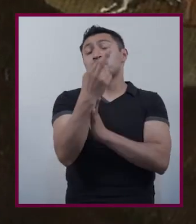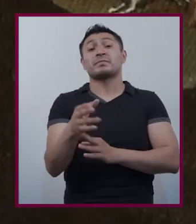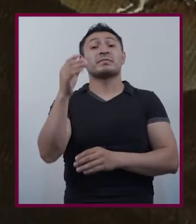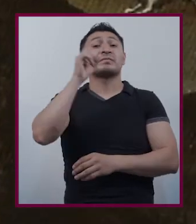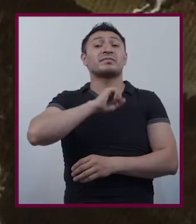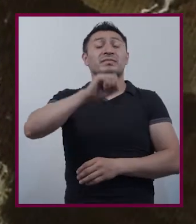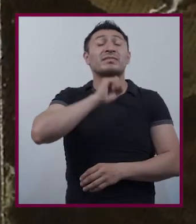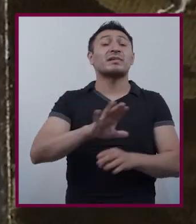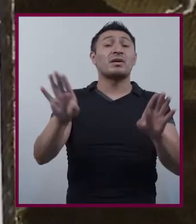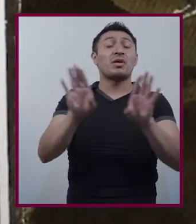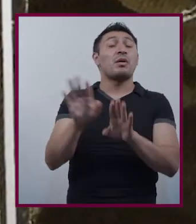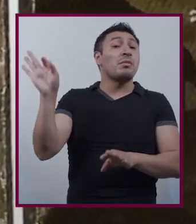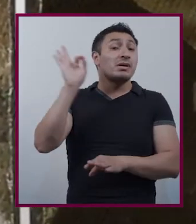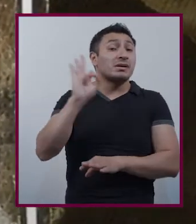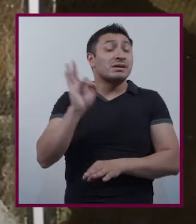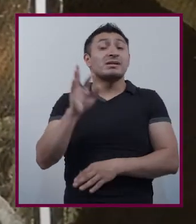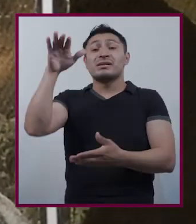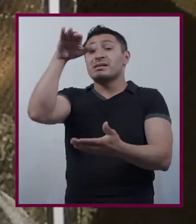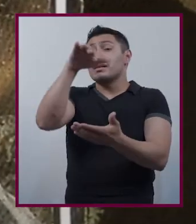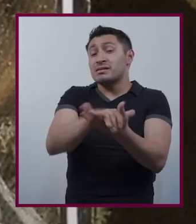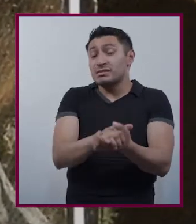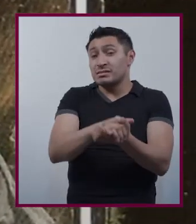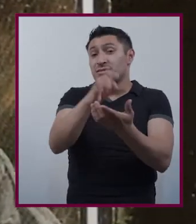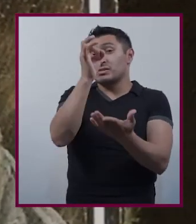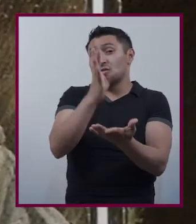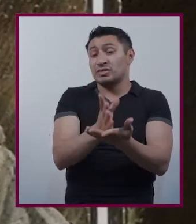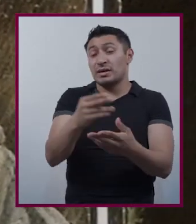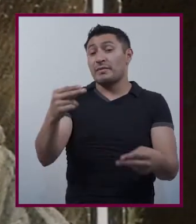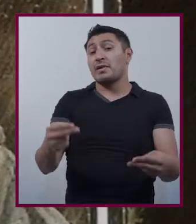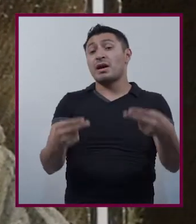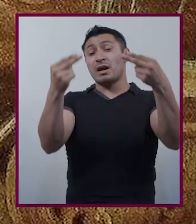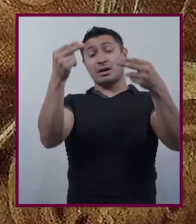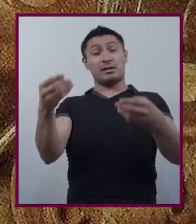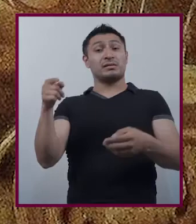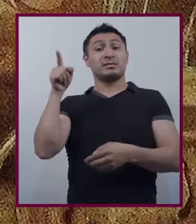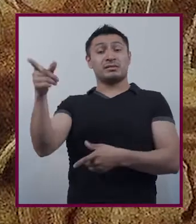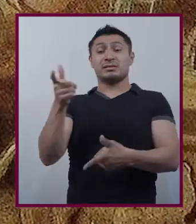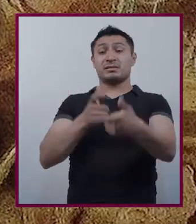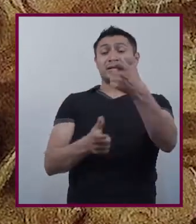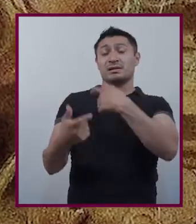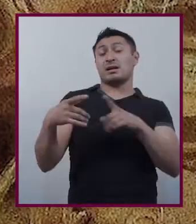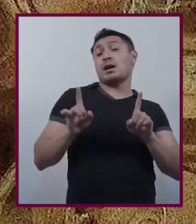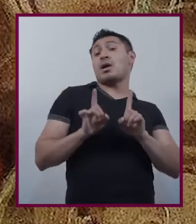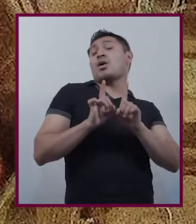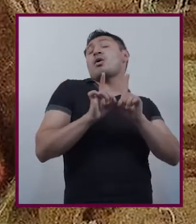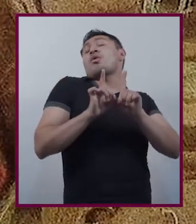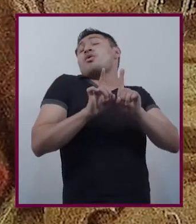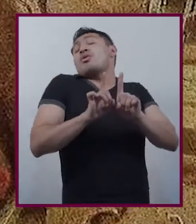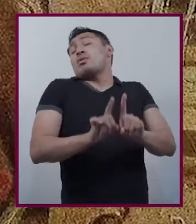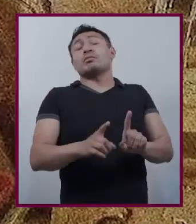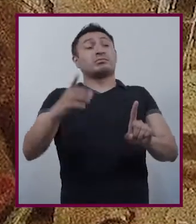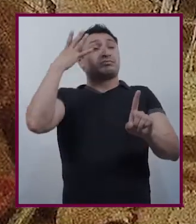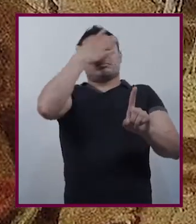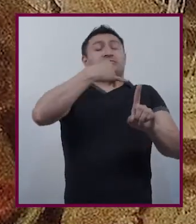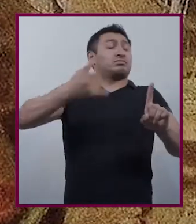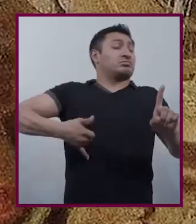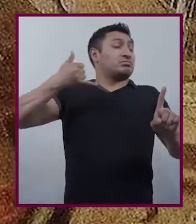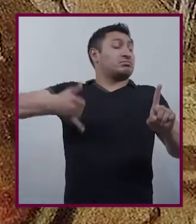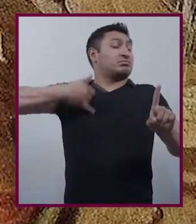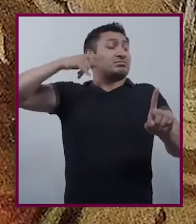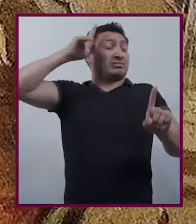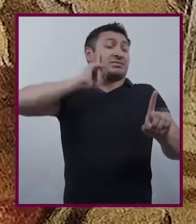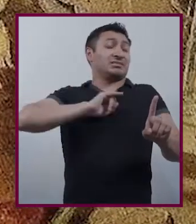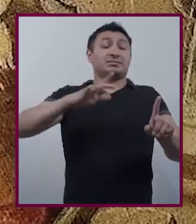que lo más probable es que este matrimonio fuera un negocio donde él ganaba estar al lado de una mujer bella, joven y